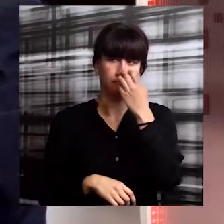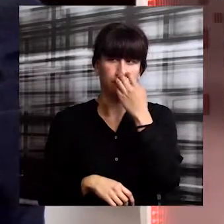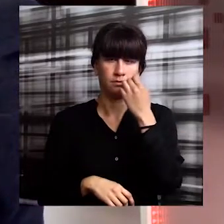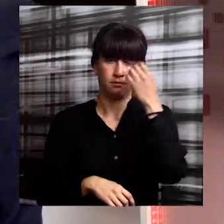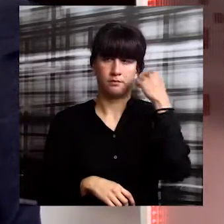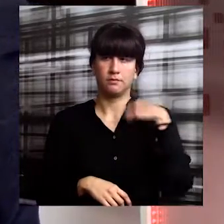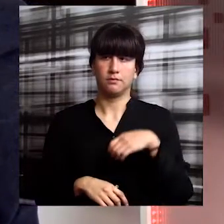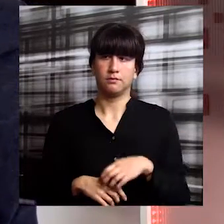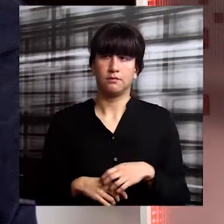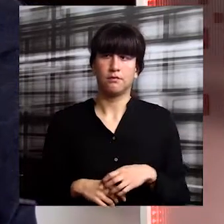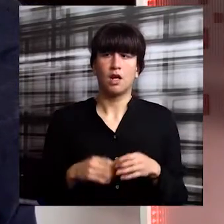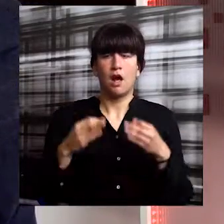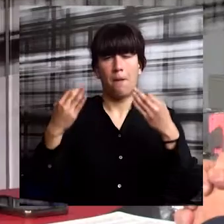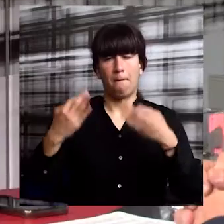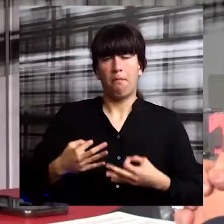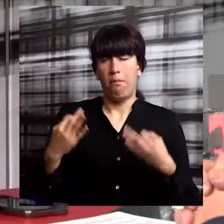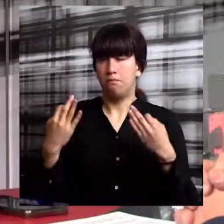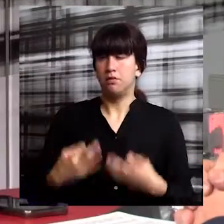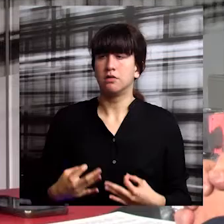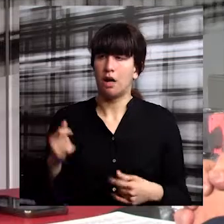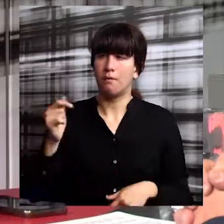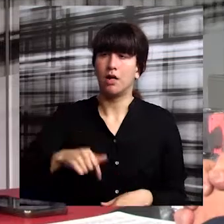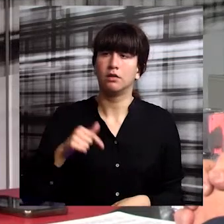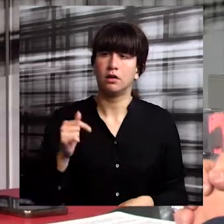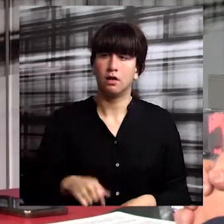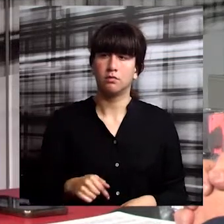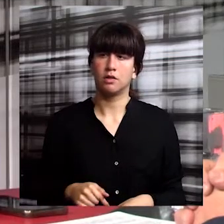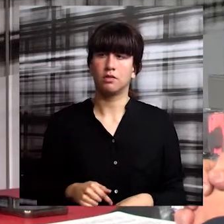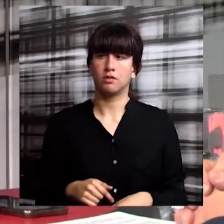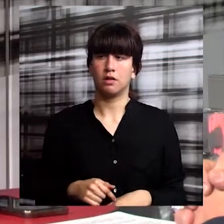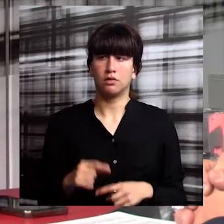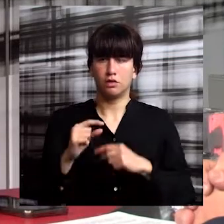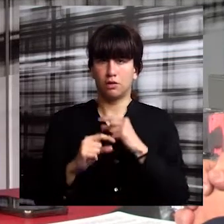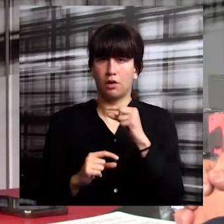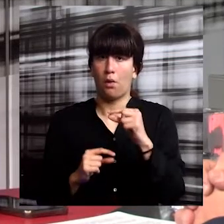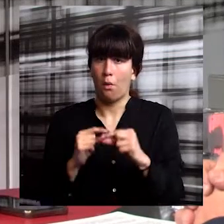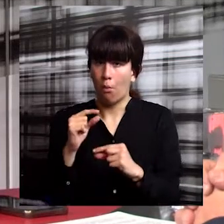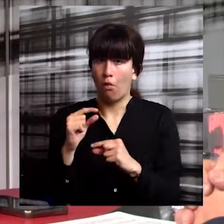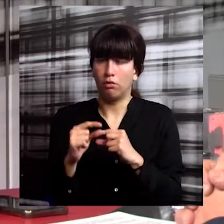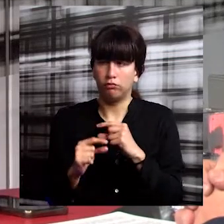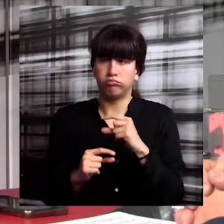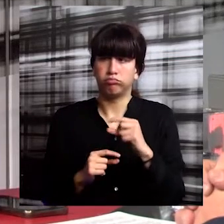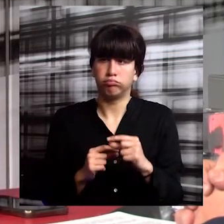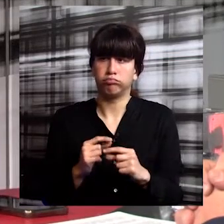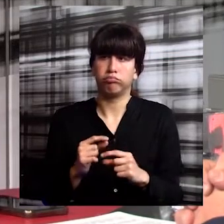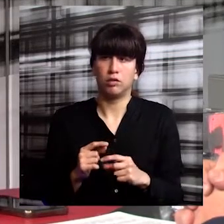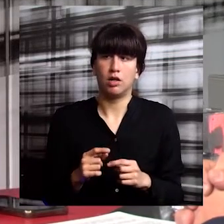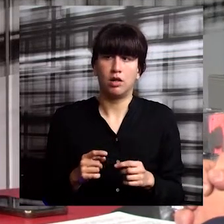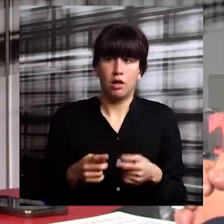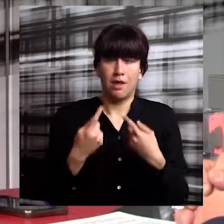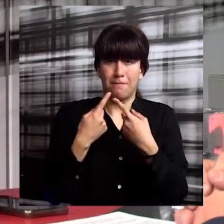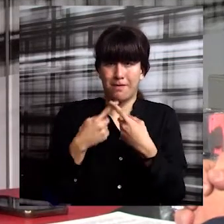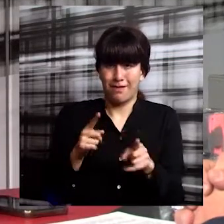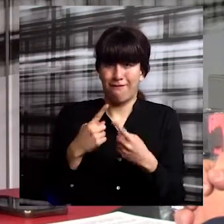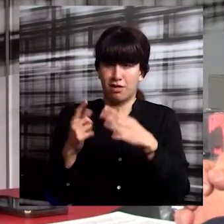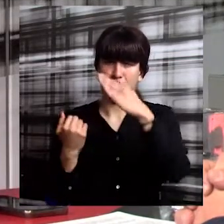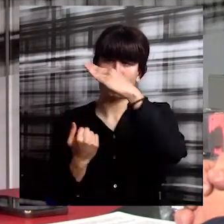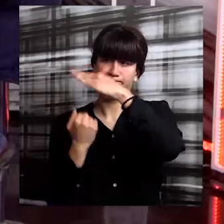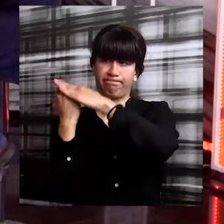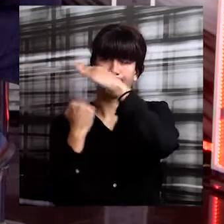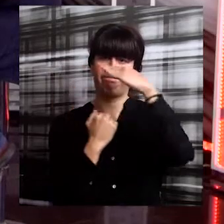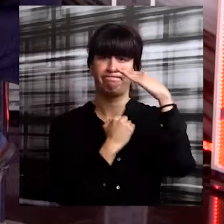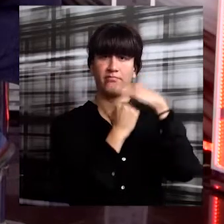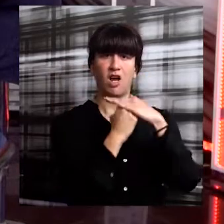solo... Claro, y precisamente hoy día, como tú sabes, dentro de poco tendrán que renunciar las distintas autoridades que